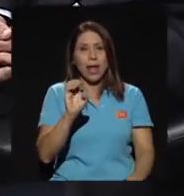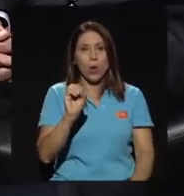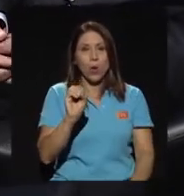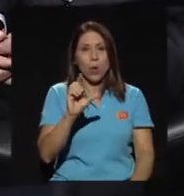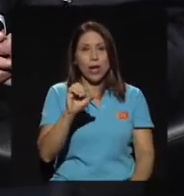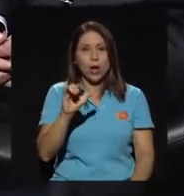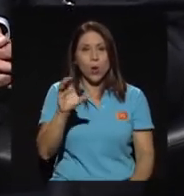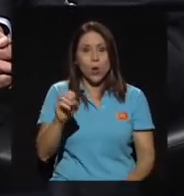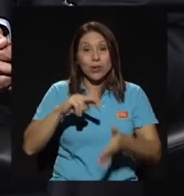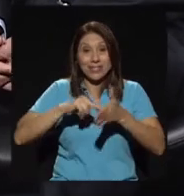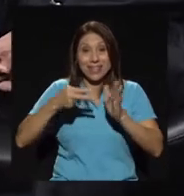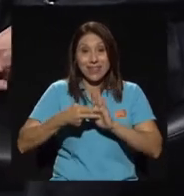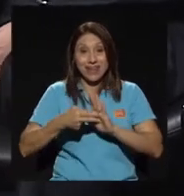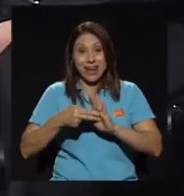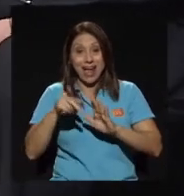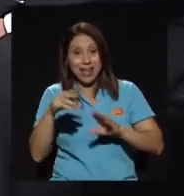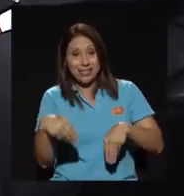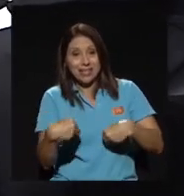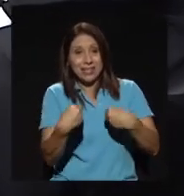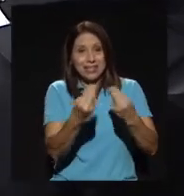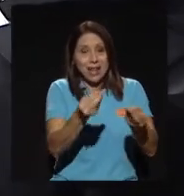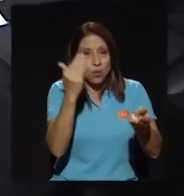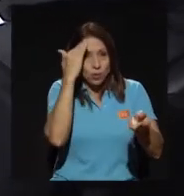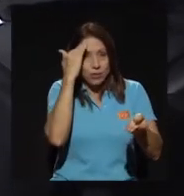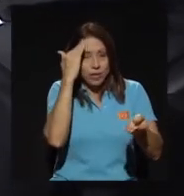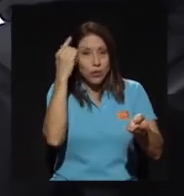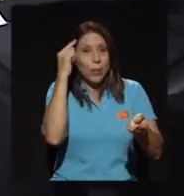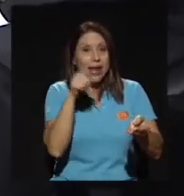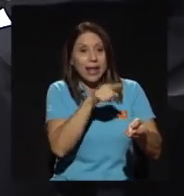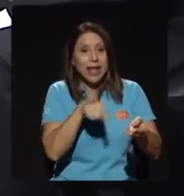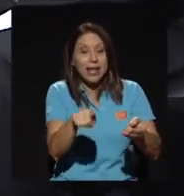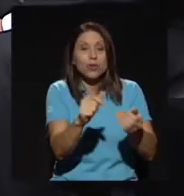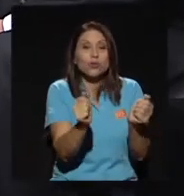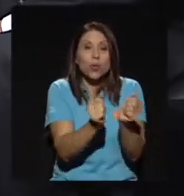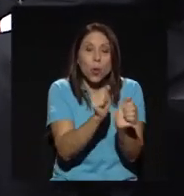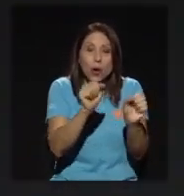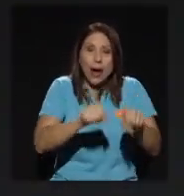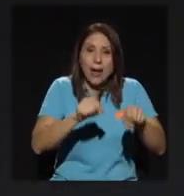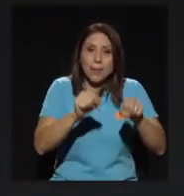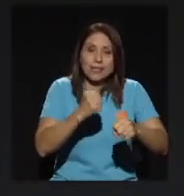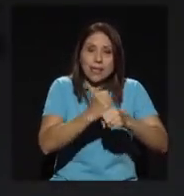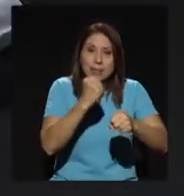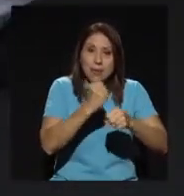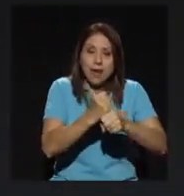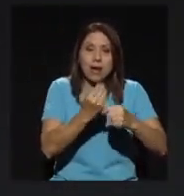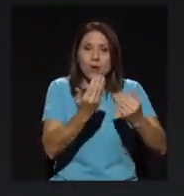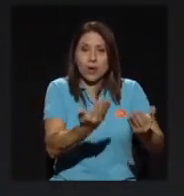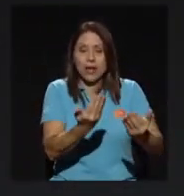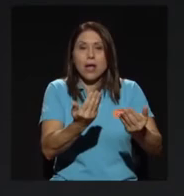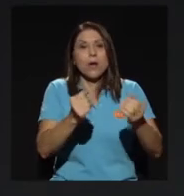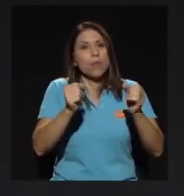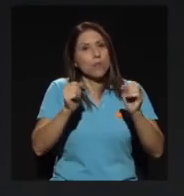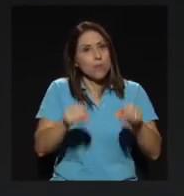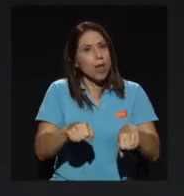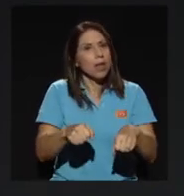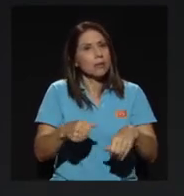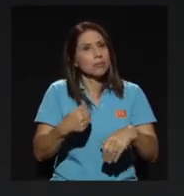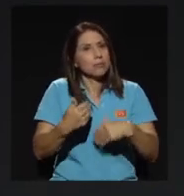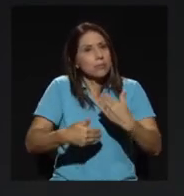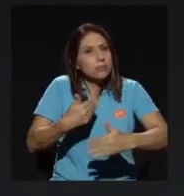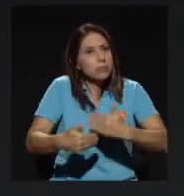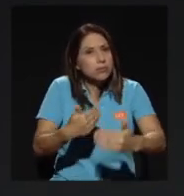conocimiento para que ellos con la capacidad y manufacturera que tienen puedan ir y el